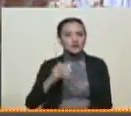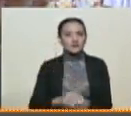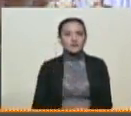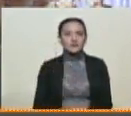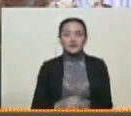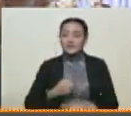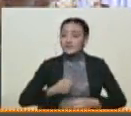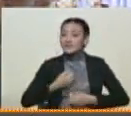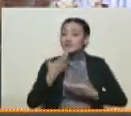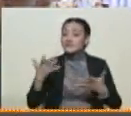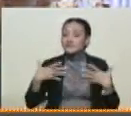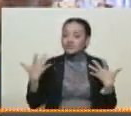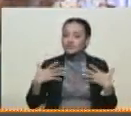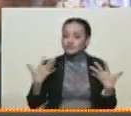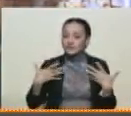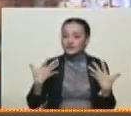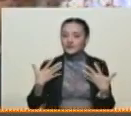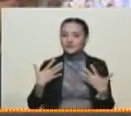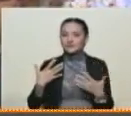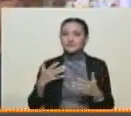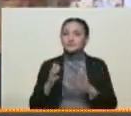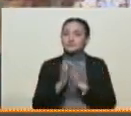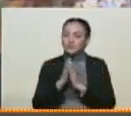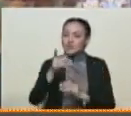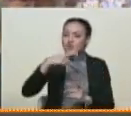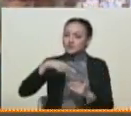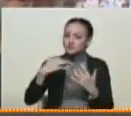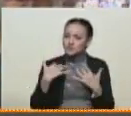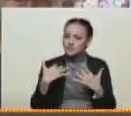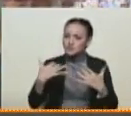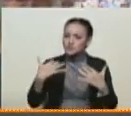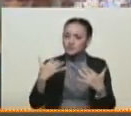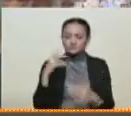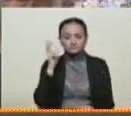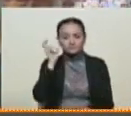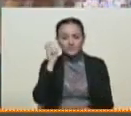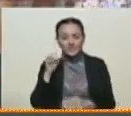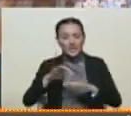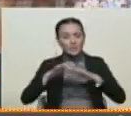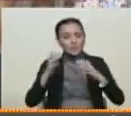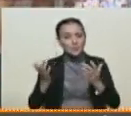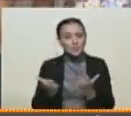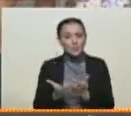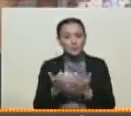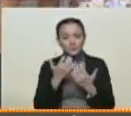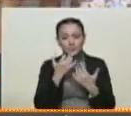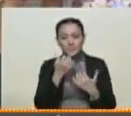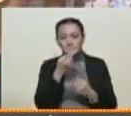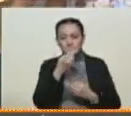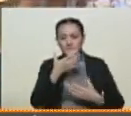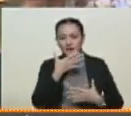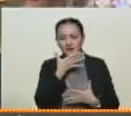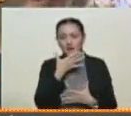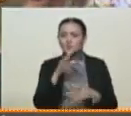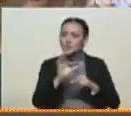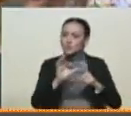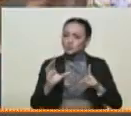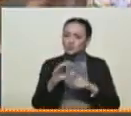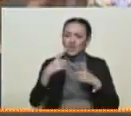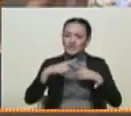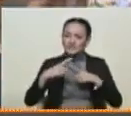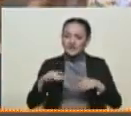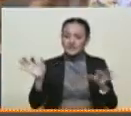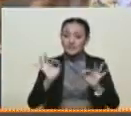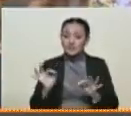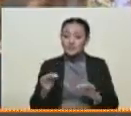para disfrutarla. Por eso, queridos compañeros del mundo hermoso, bello de la cultura en sus distintas expresiones,